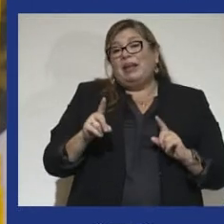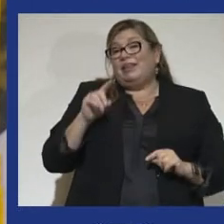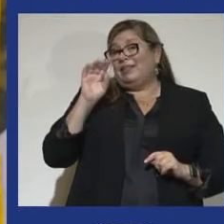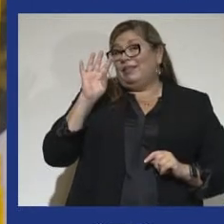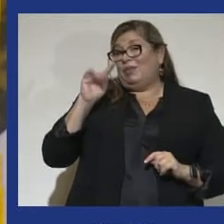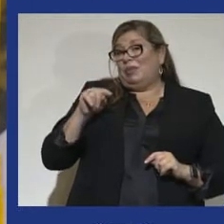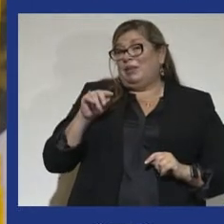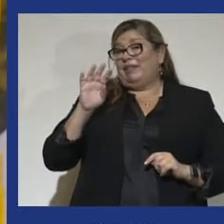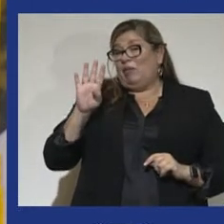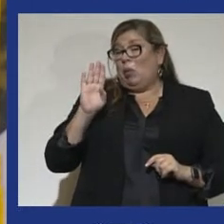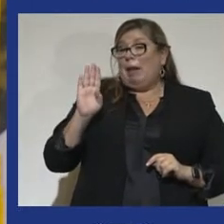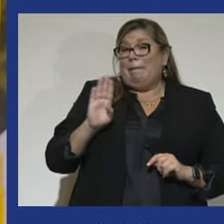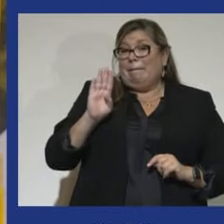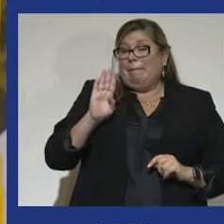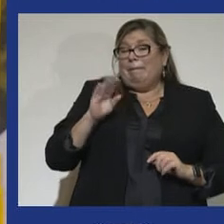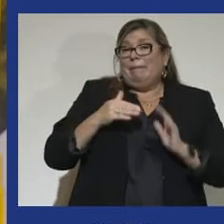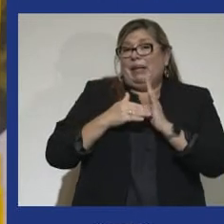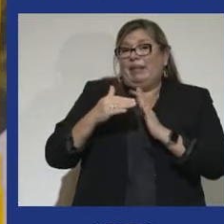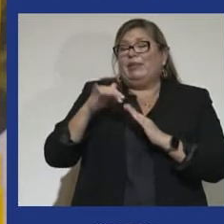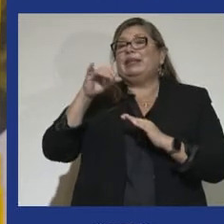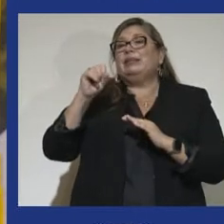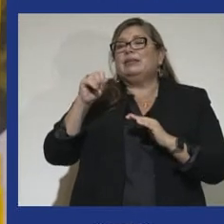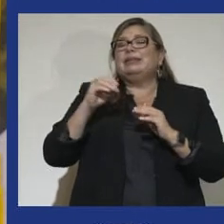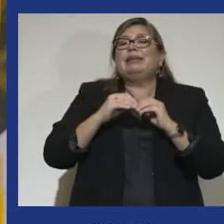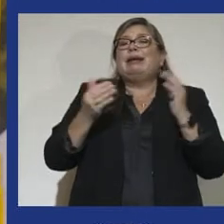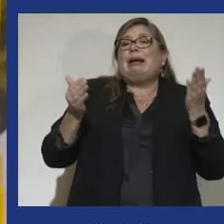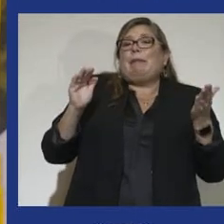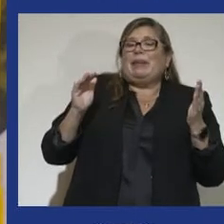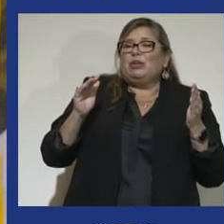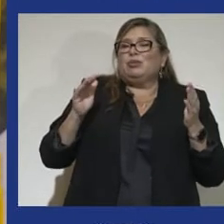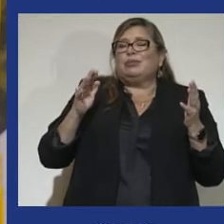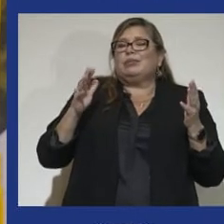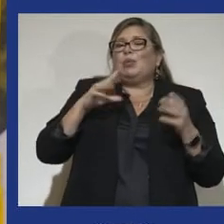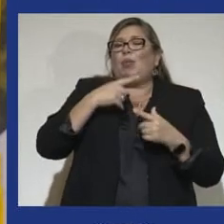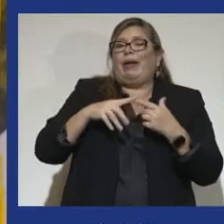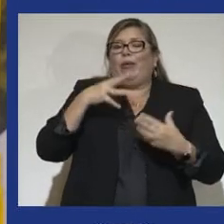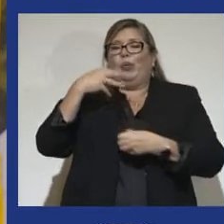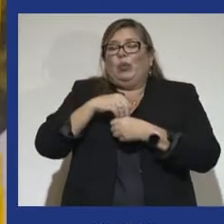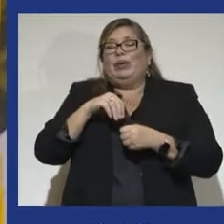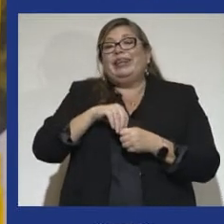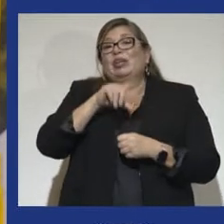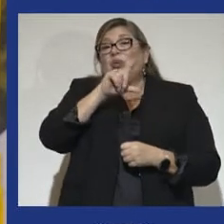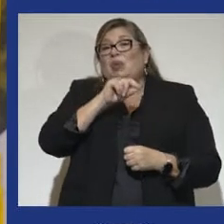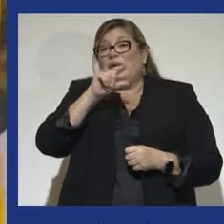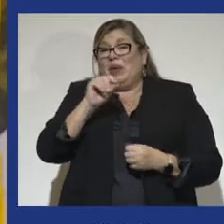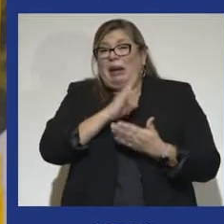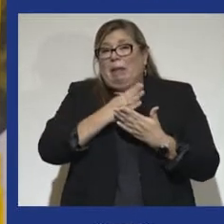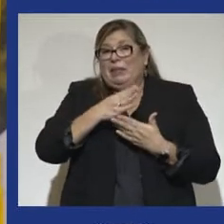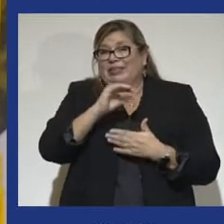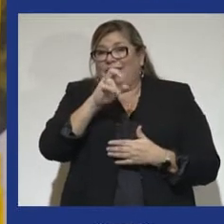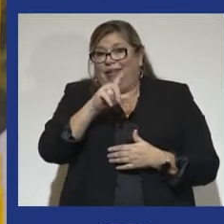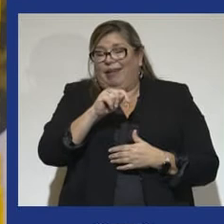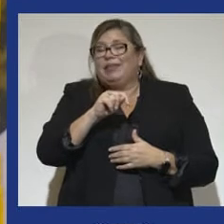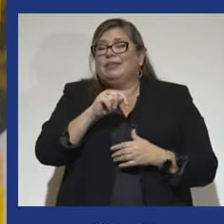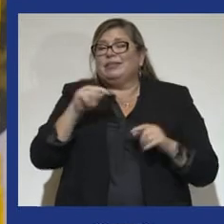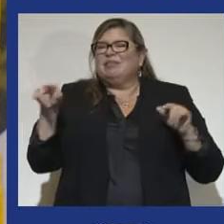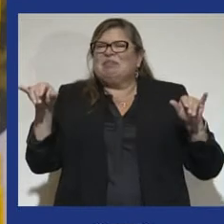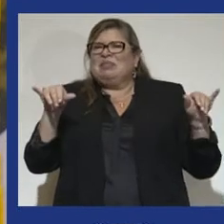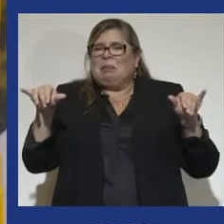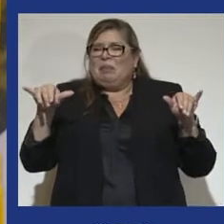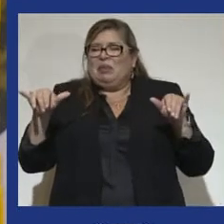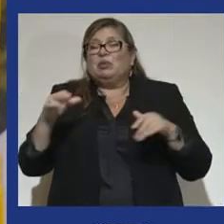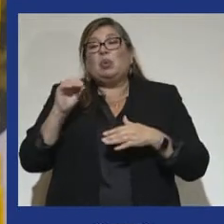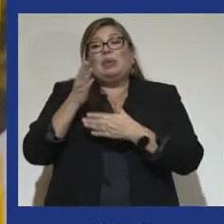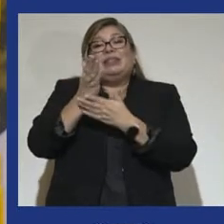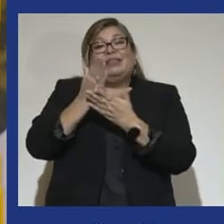millones es parte de lo que reflejan pero esta cifra es en comparación de lo que fue incluido en el presupuesto del 2020 de